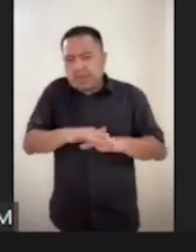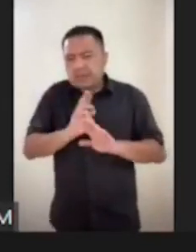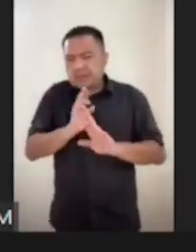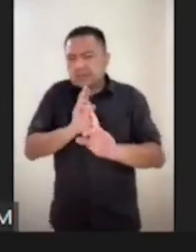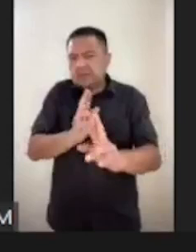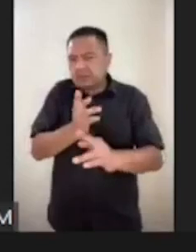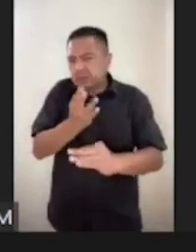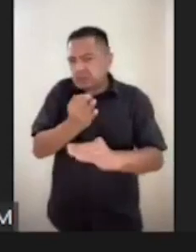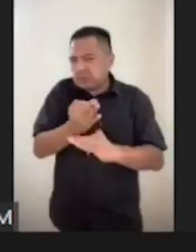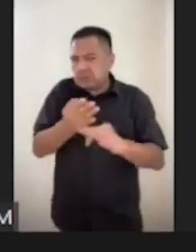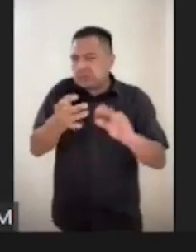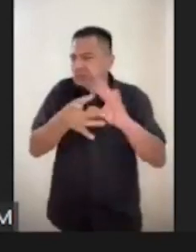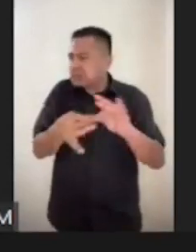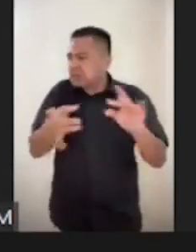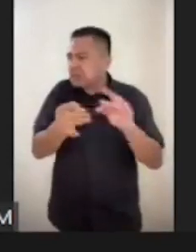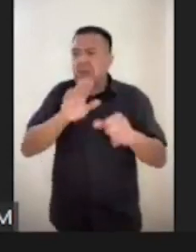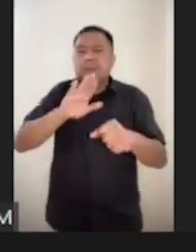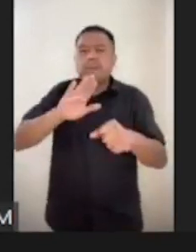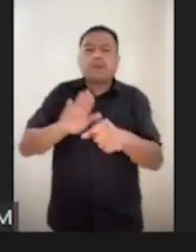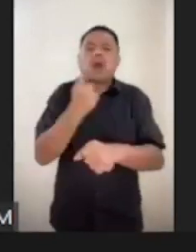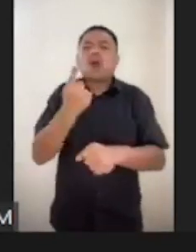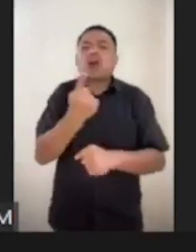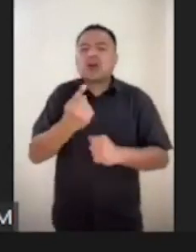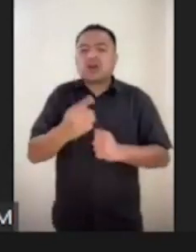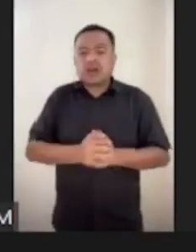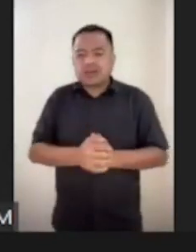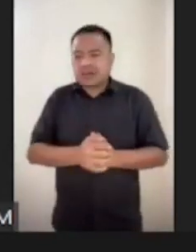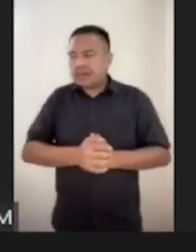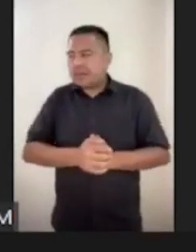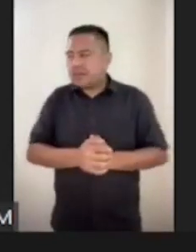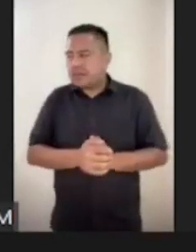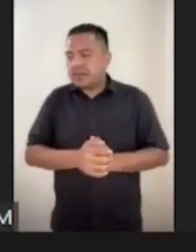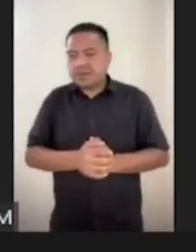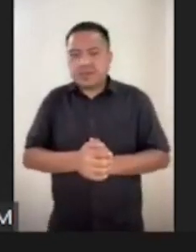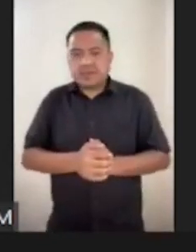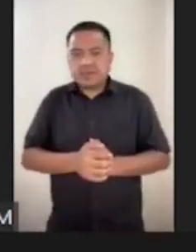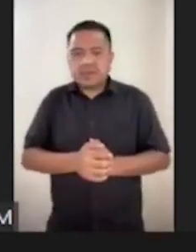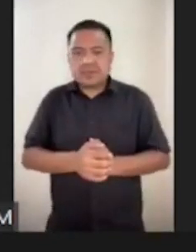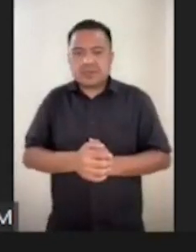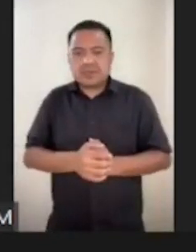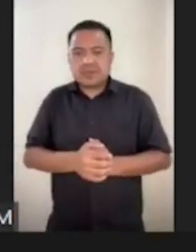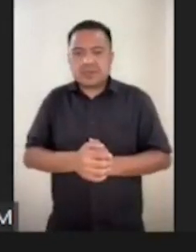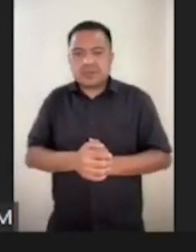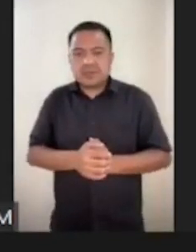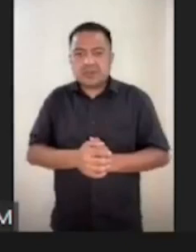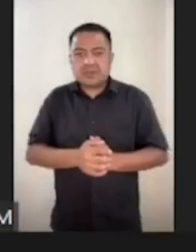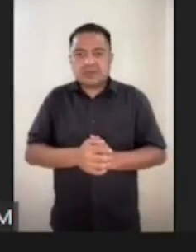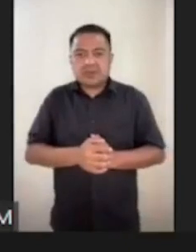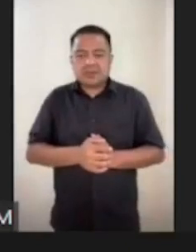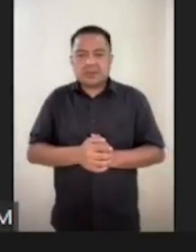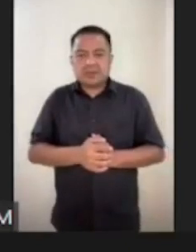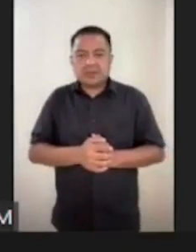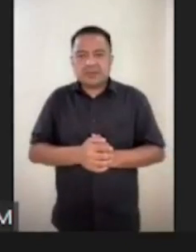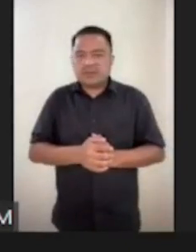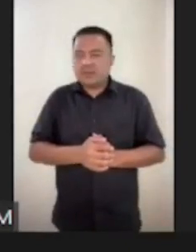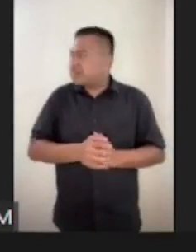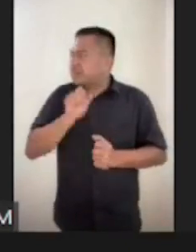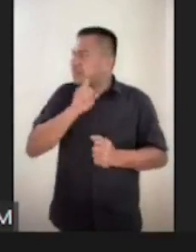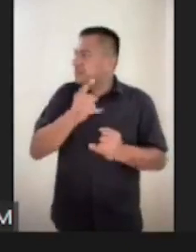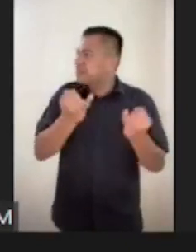breve, porque no comparto el tratamiento que se le dio a